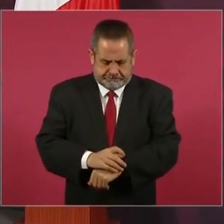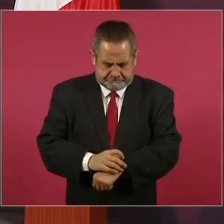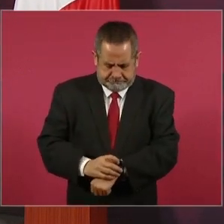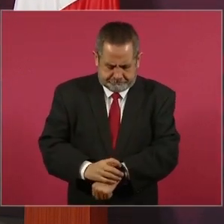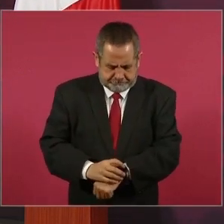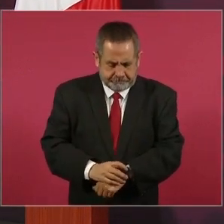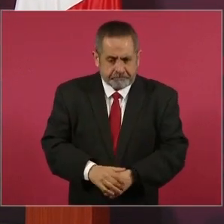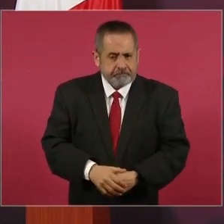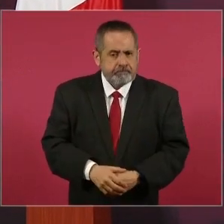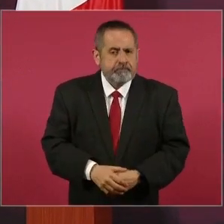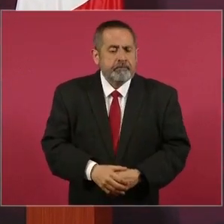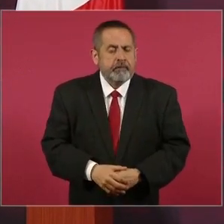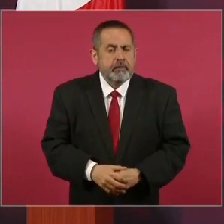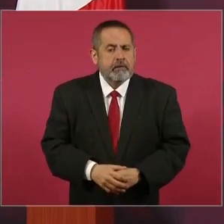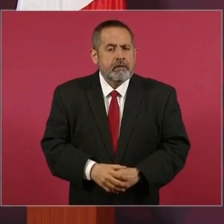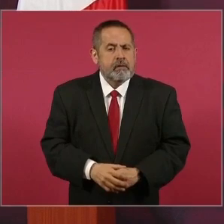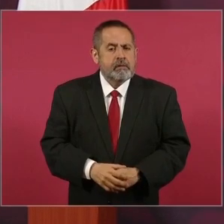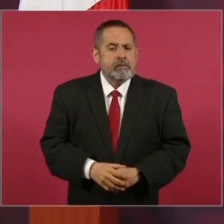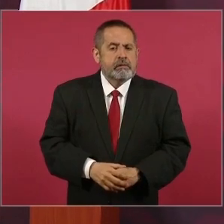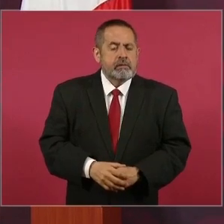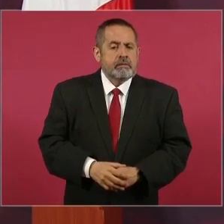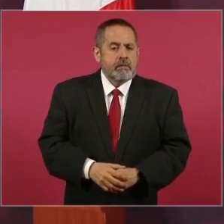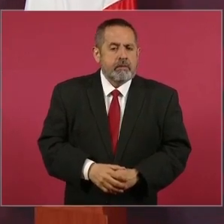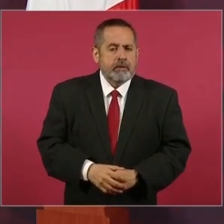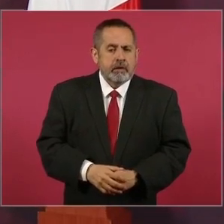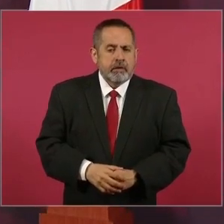utilizados Sí